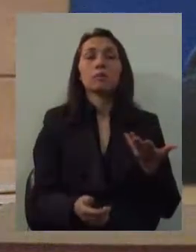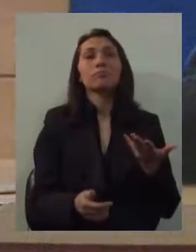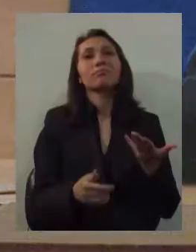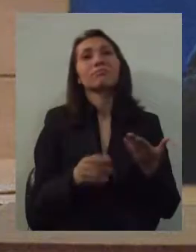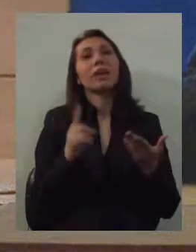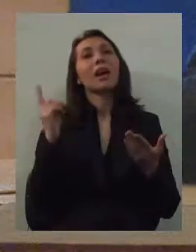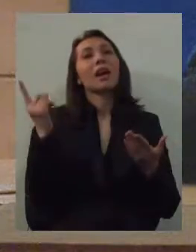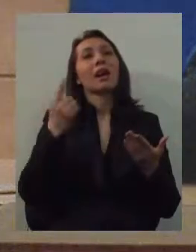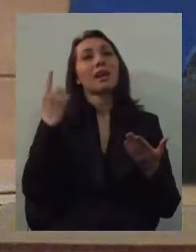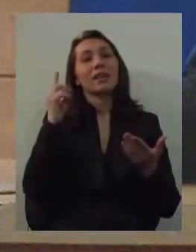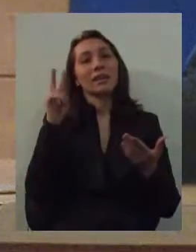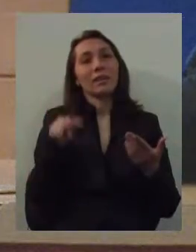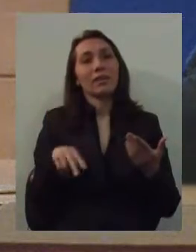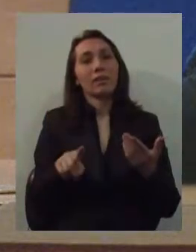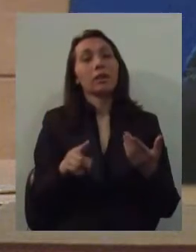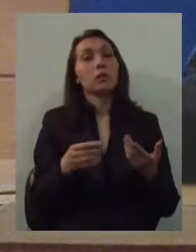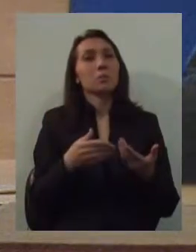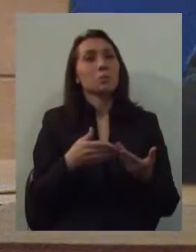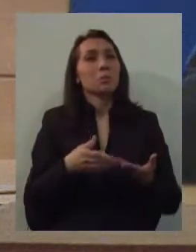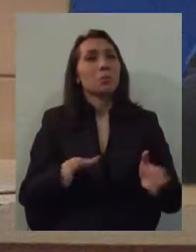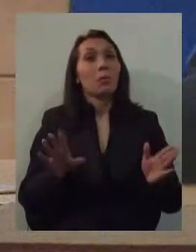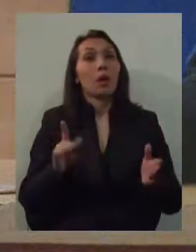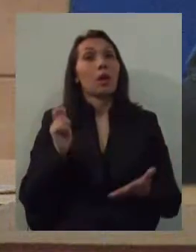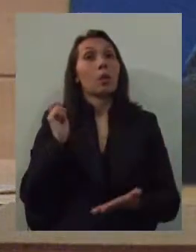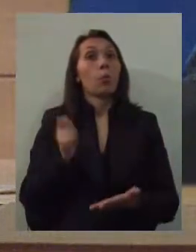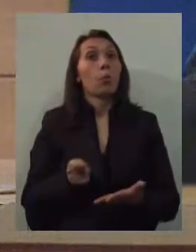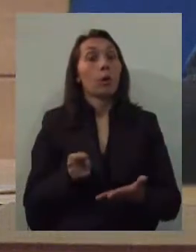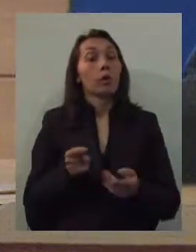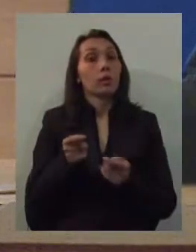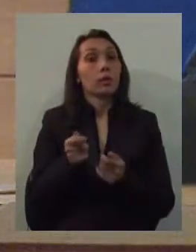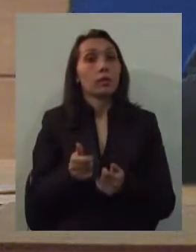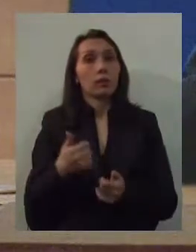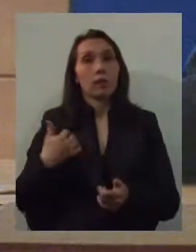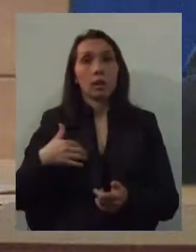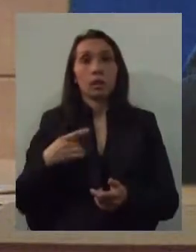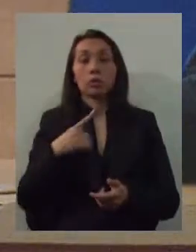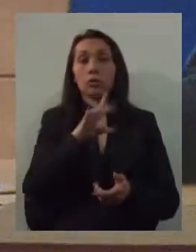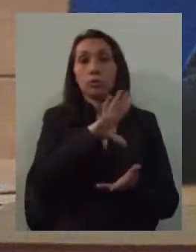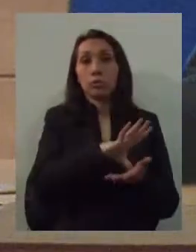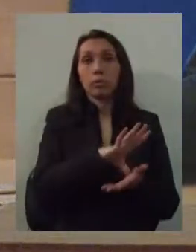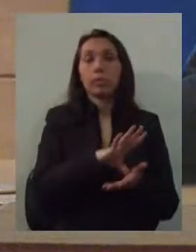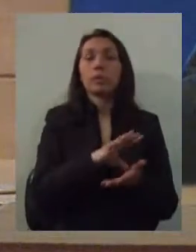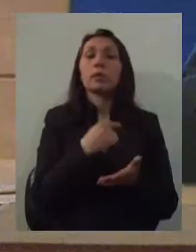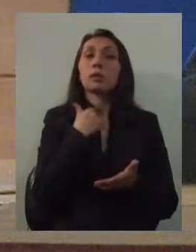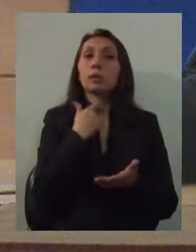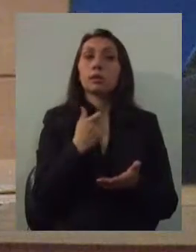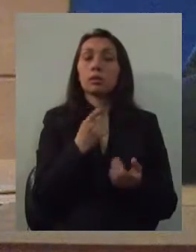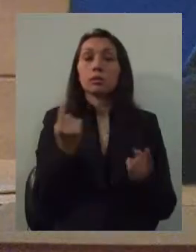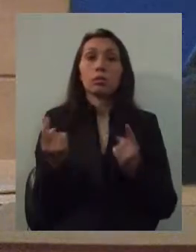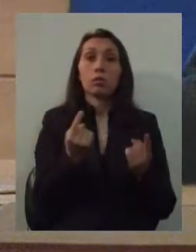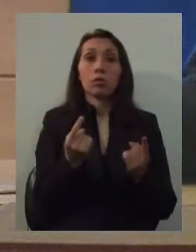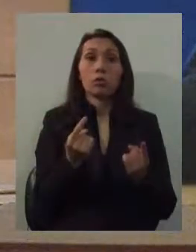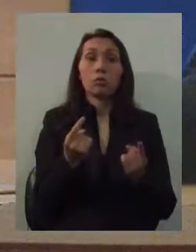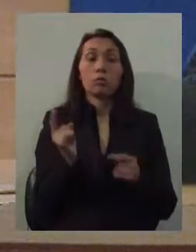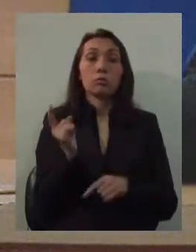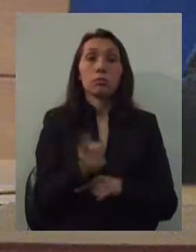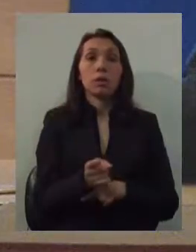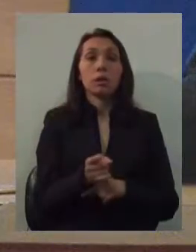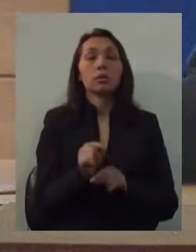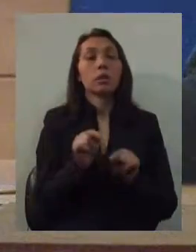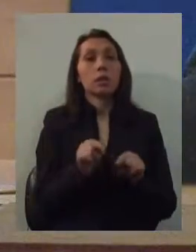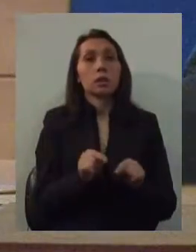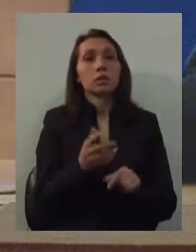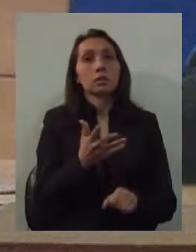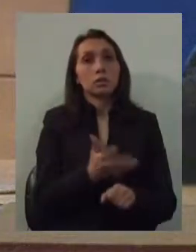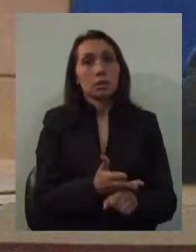más general, en el sentido de que cualquier juez competente, sea argentino o extranjero, que las partes hubieran designado, ese